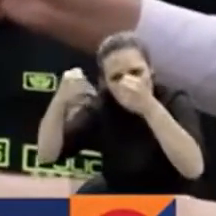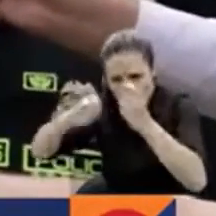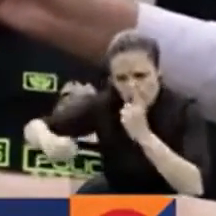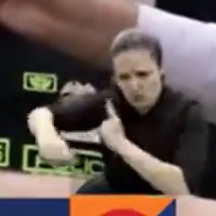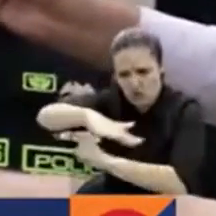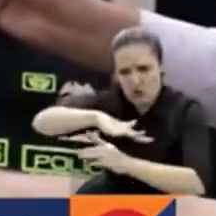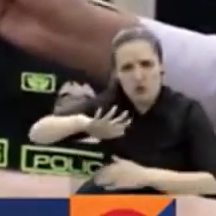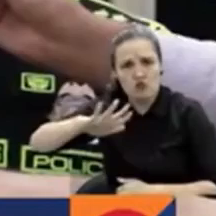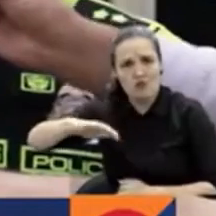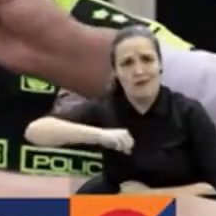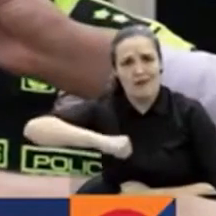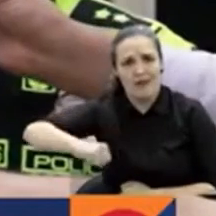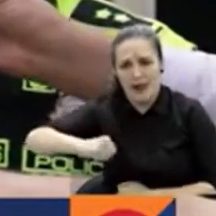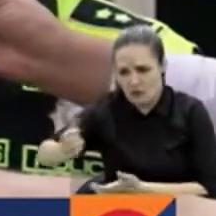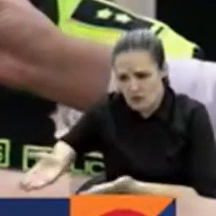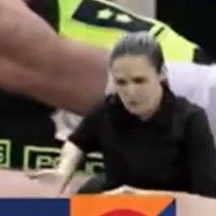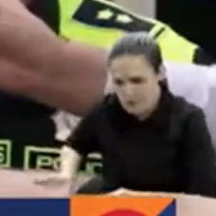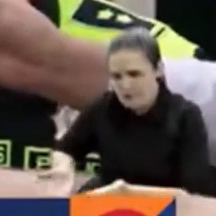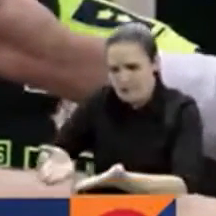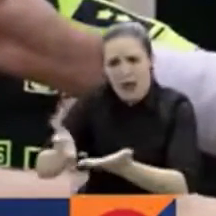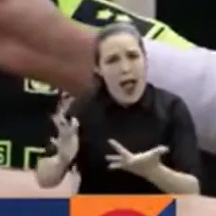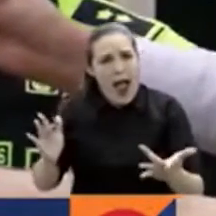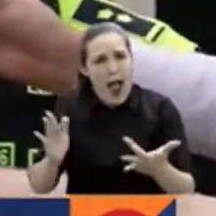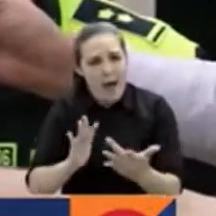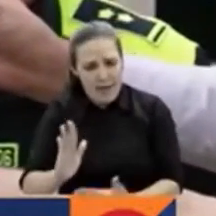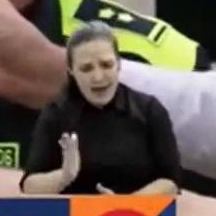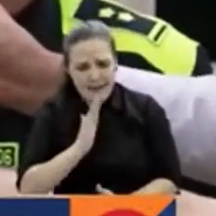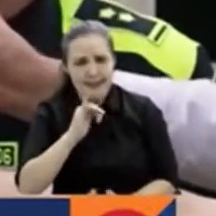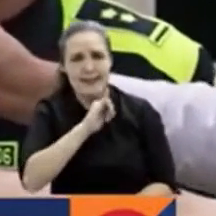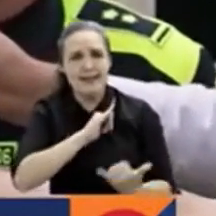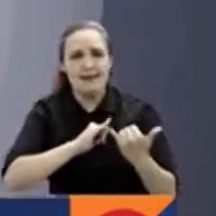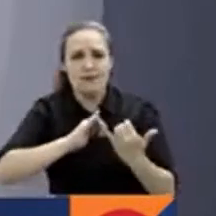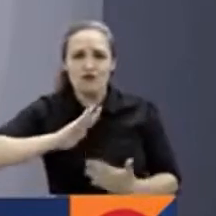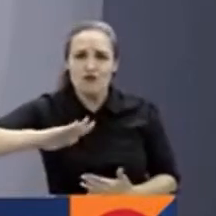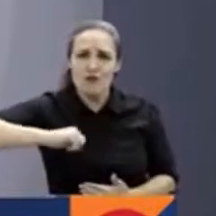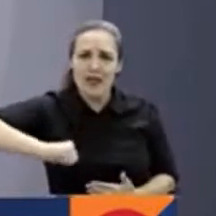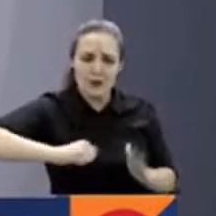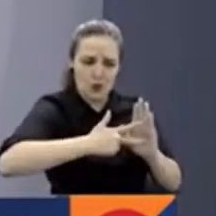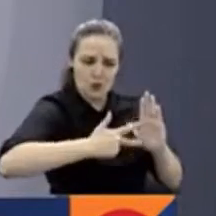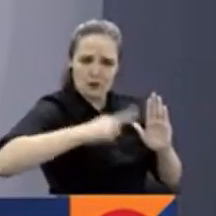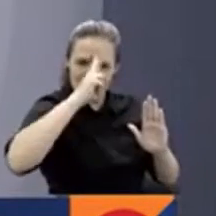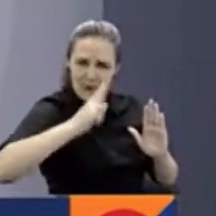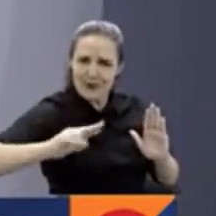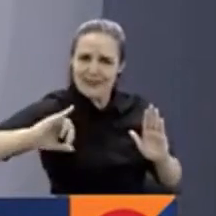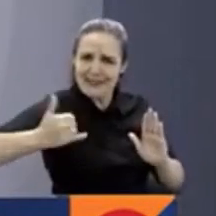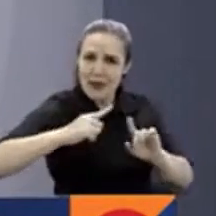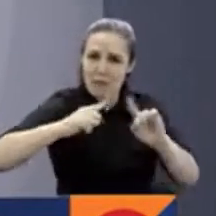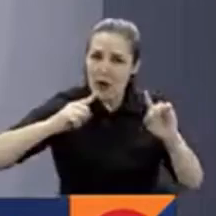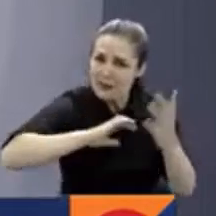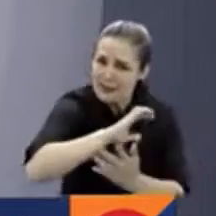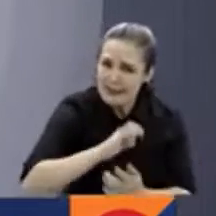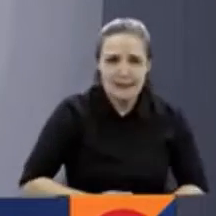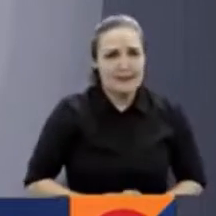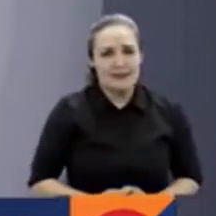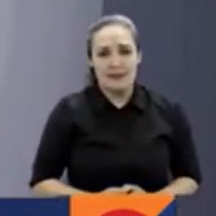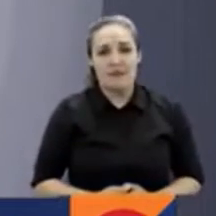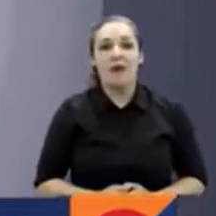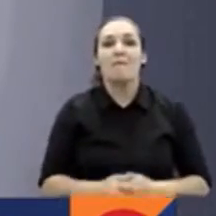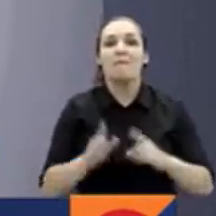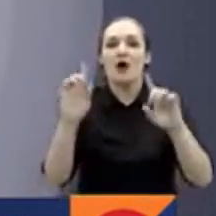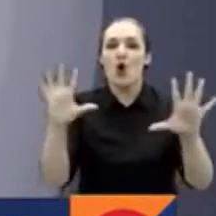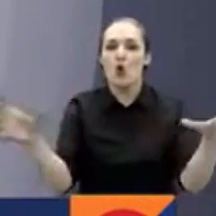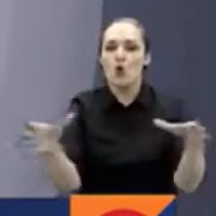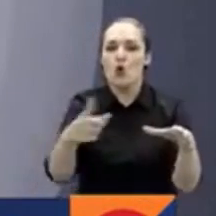es parte de nuestro ADN, sino que es un derecho constitucional. Precisó que hay organizaciones armadas infiltradas